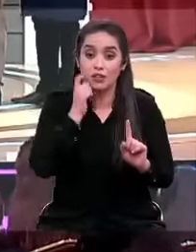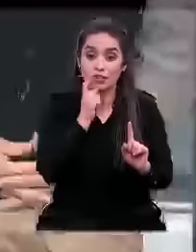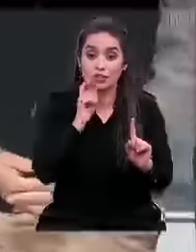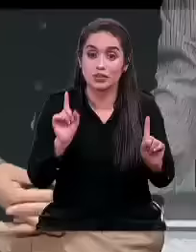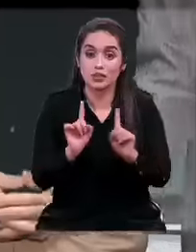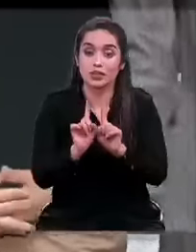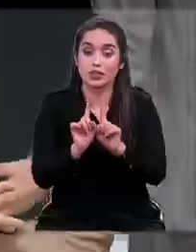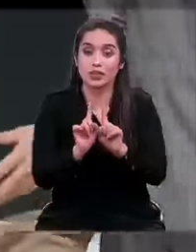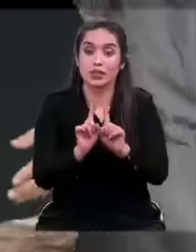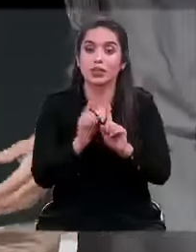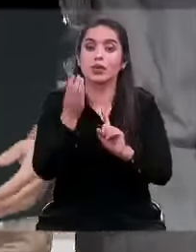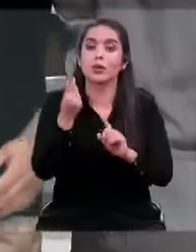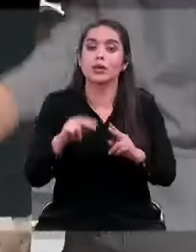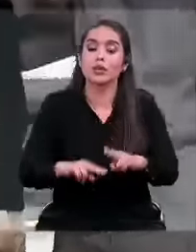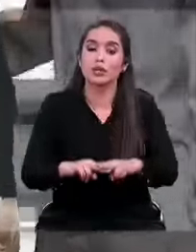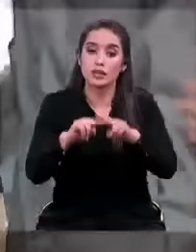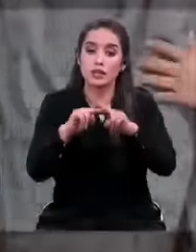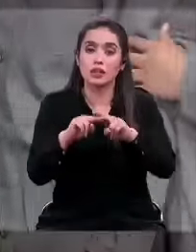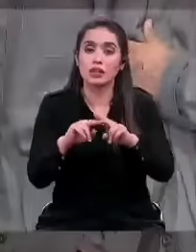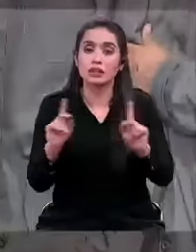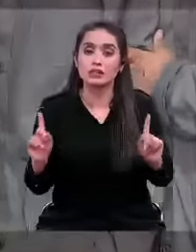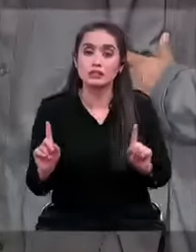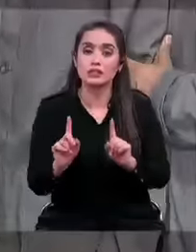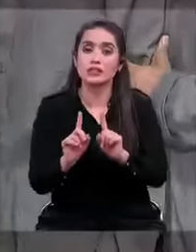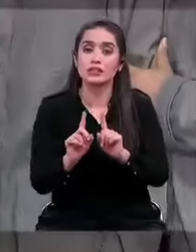Francisco, para que... ¿Ya cuánto el monto? ¿Ah?